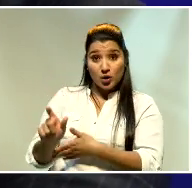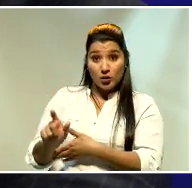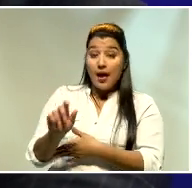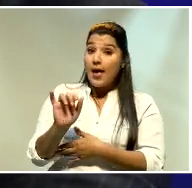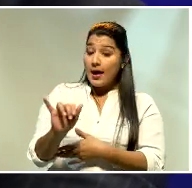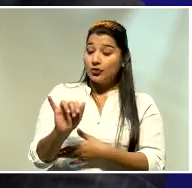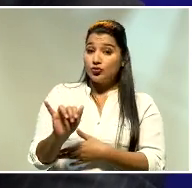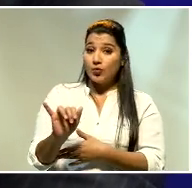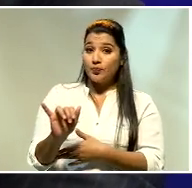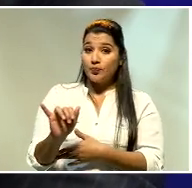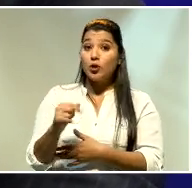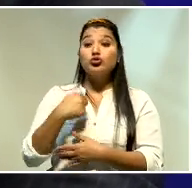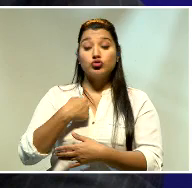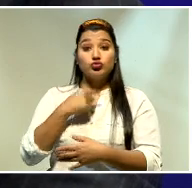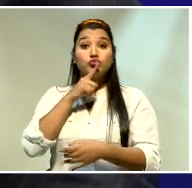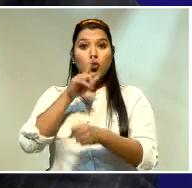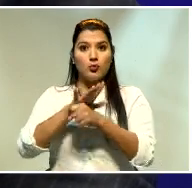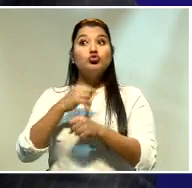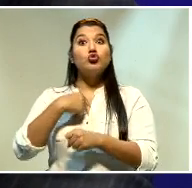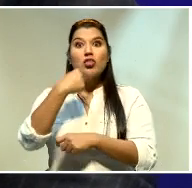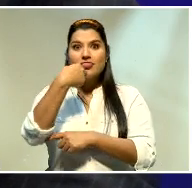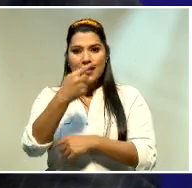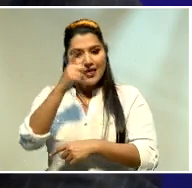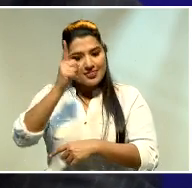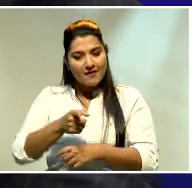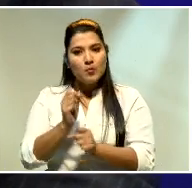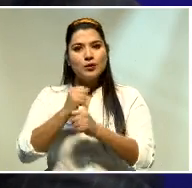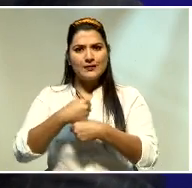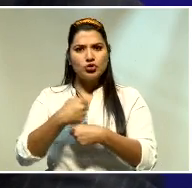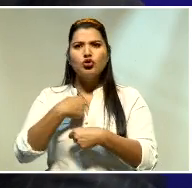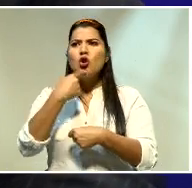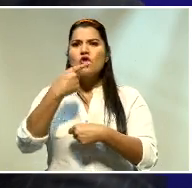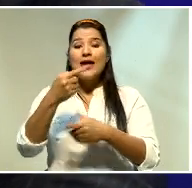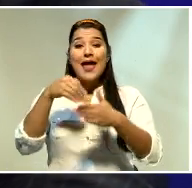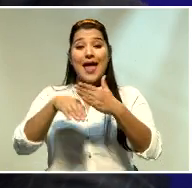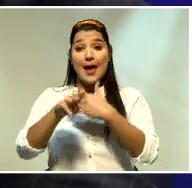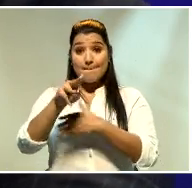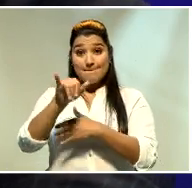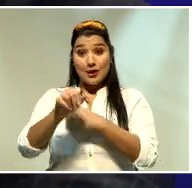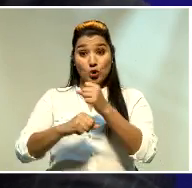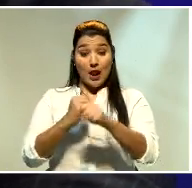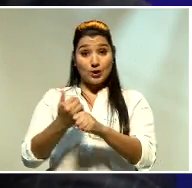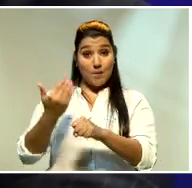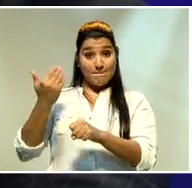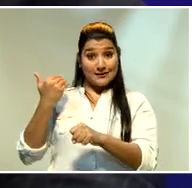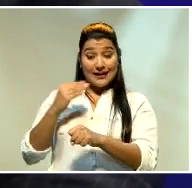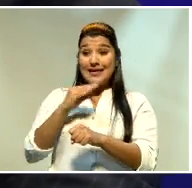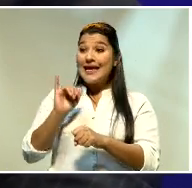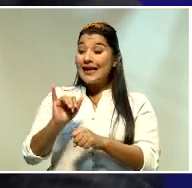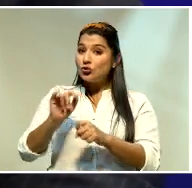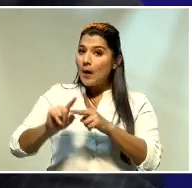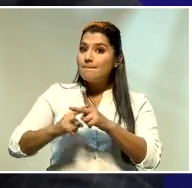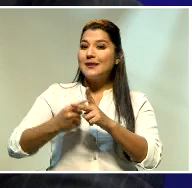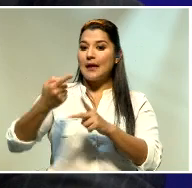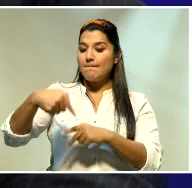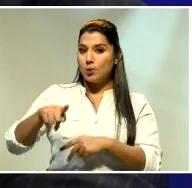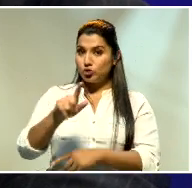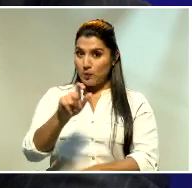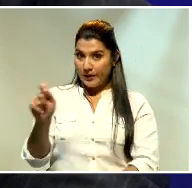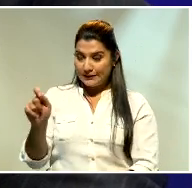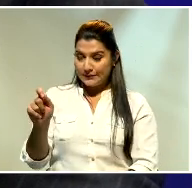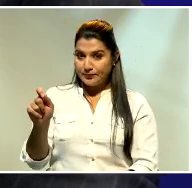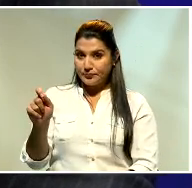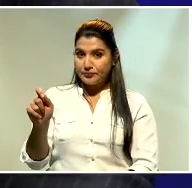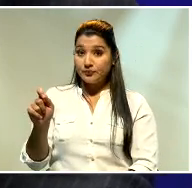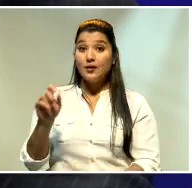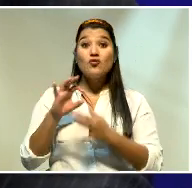algo que prometimos, o yo dije, tenemos que hacerlo, y lo dije en mayo del año pasado, y eso se lanzará el próximo mes.